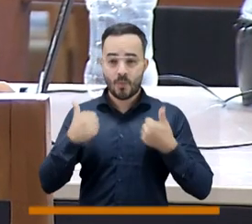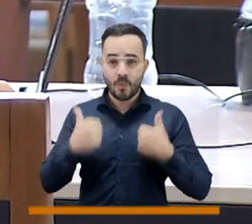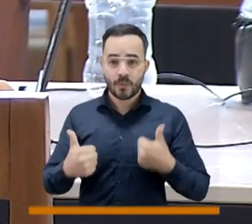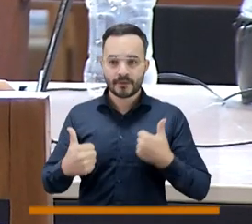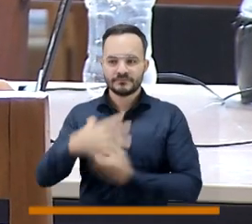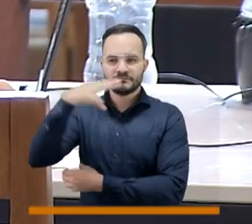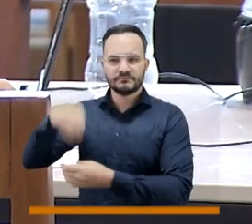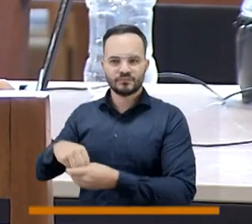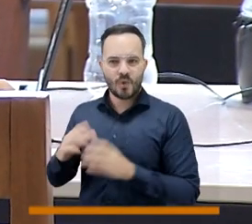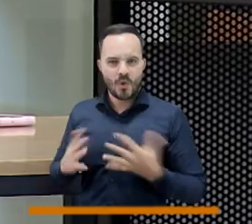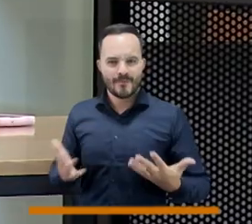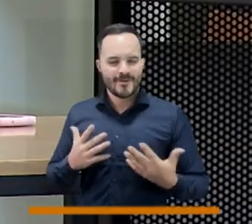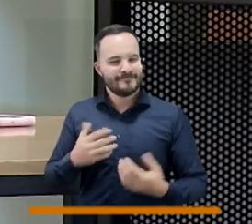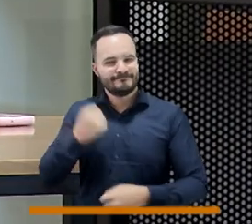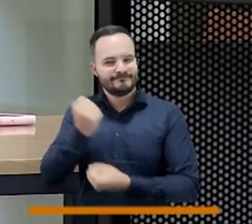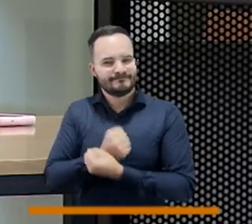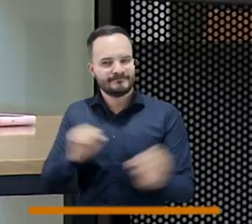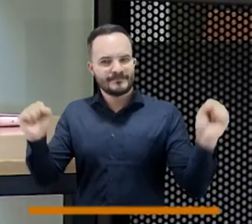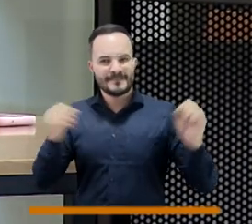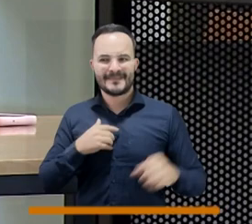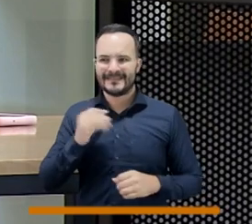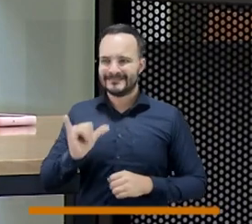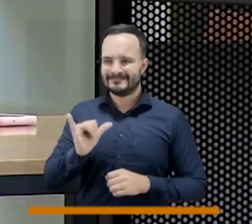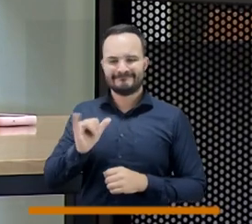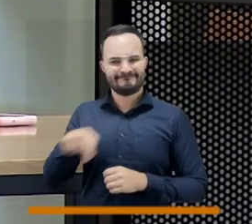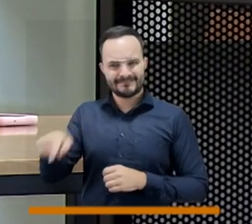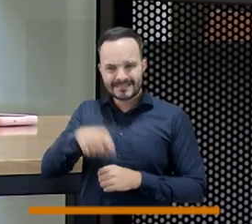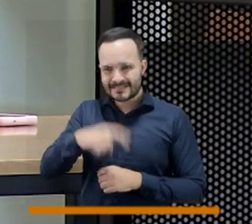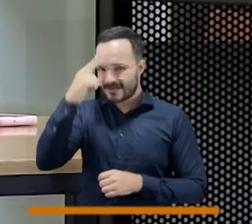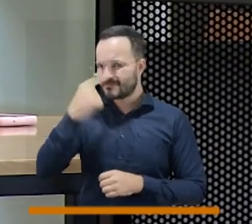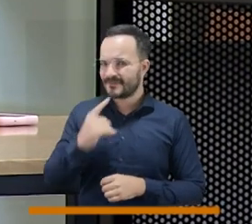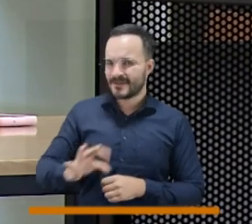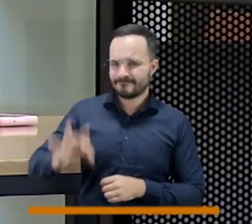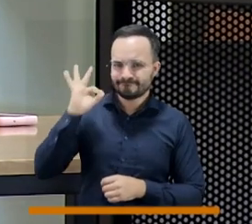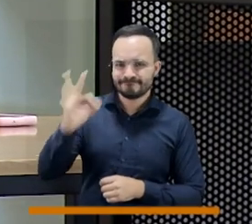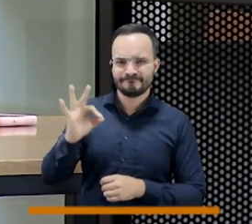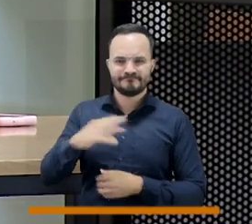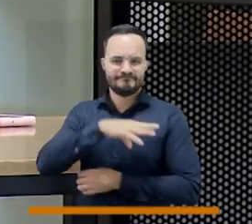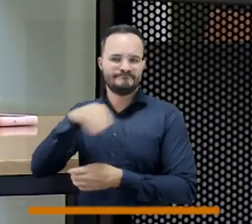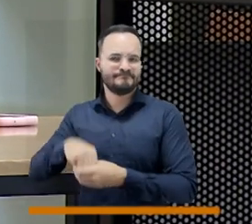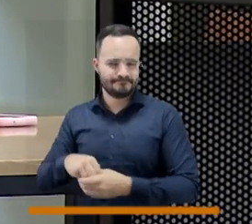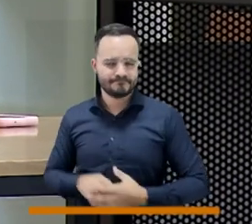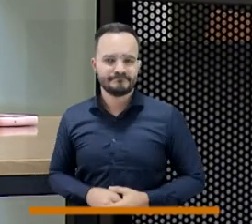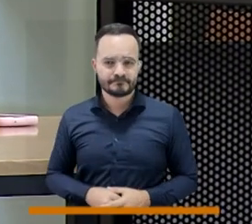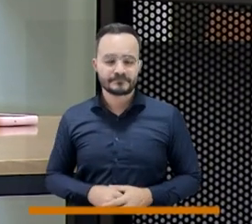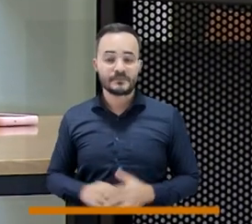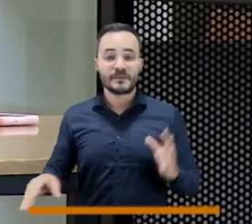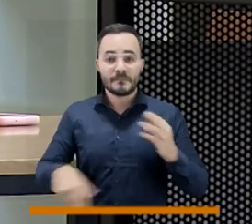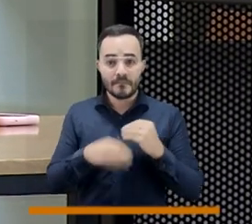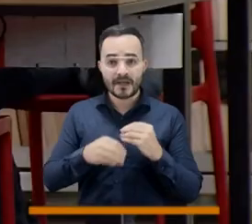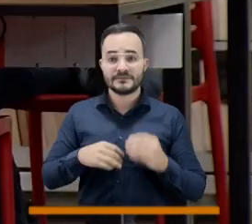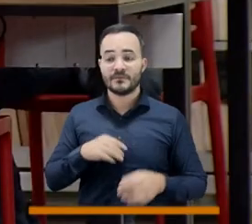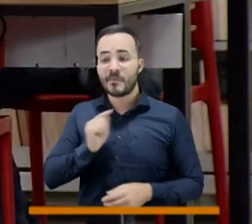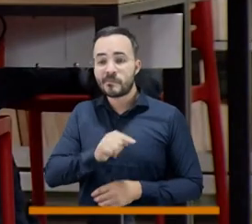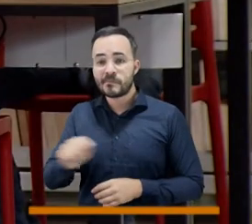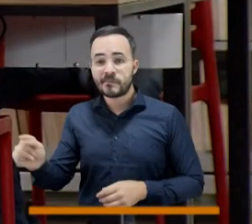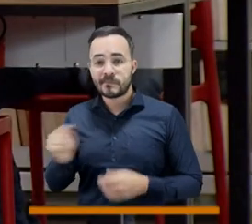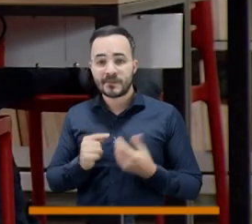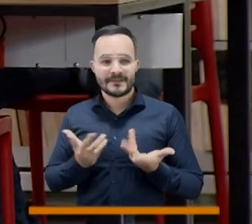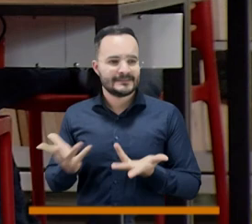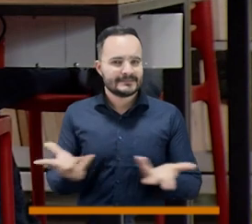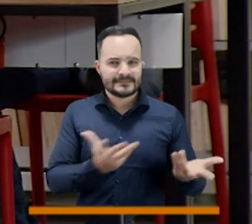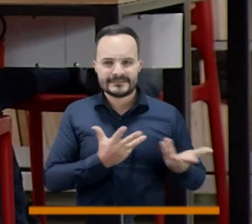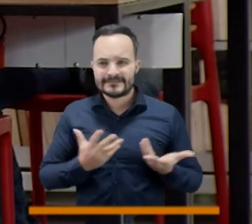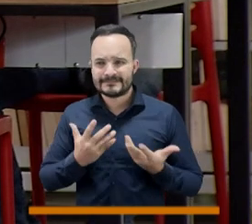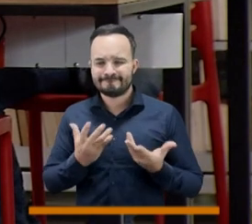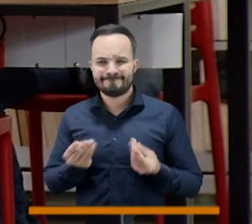los mejores talentos humanos en una profesión que es altamente especializada. Adicionalmente, se ha